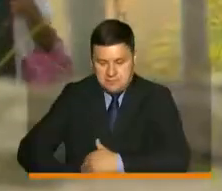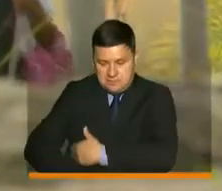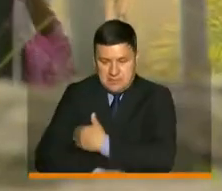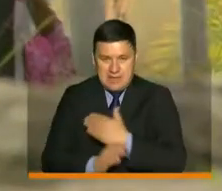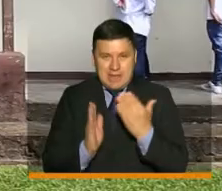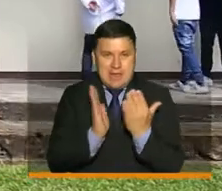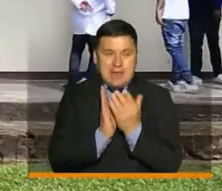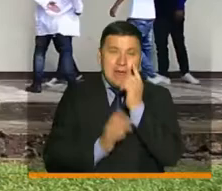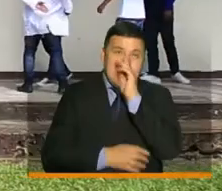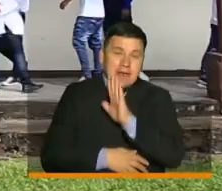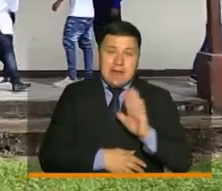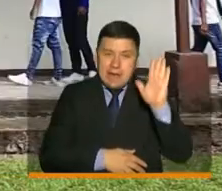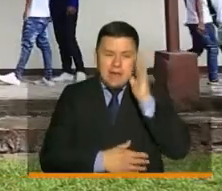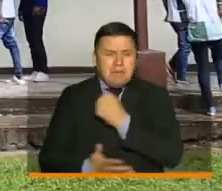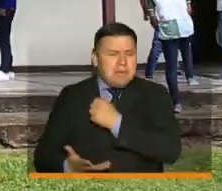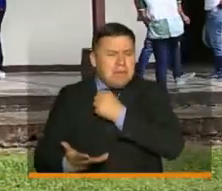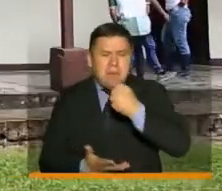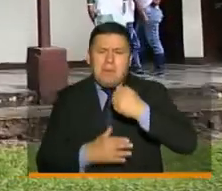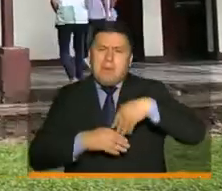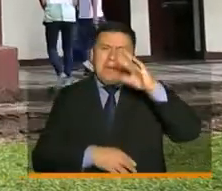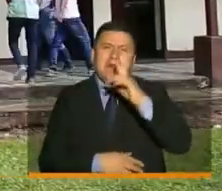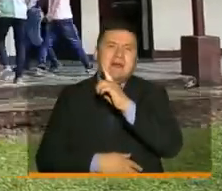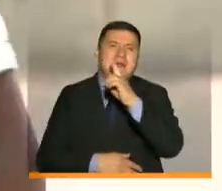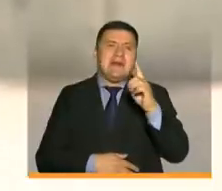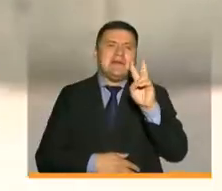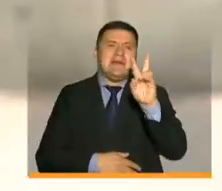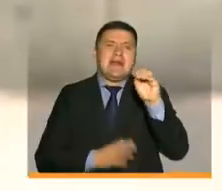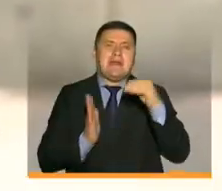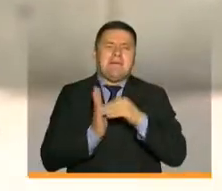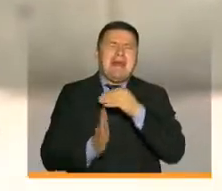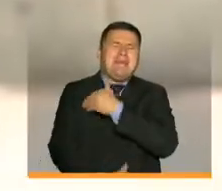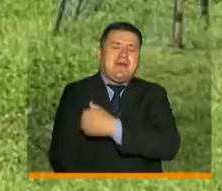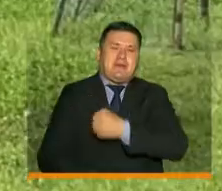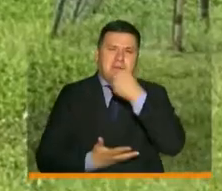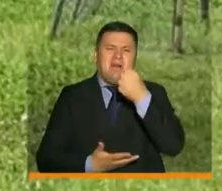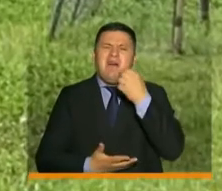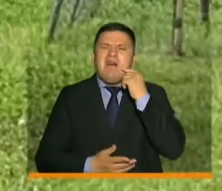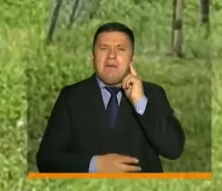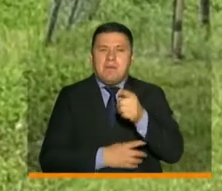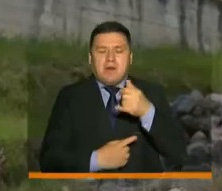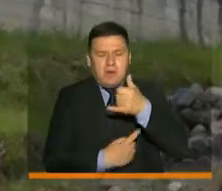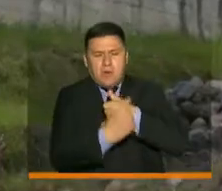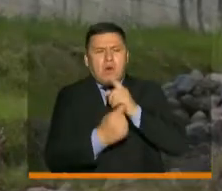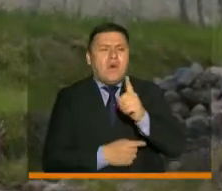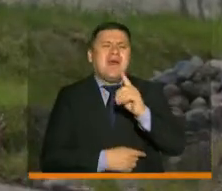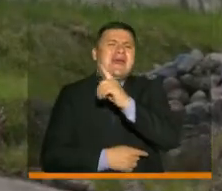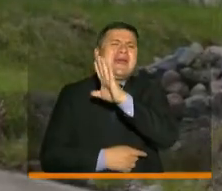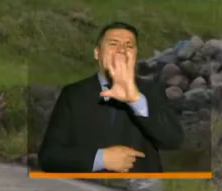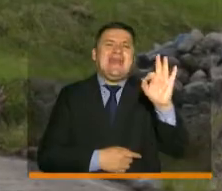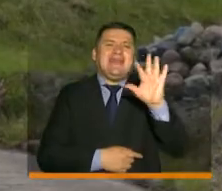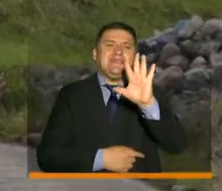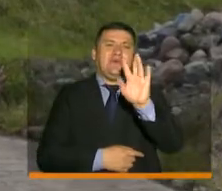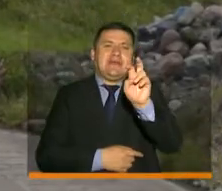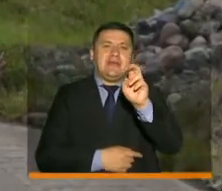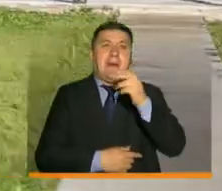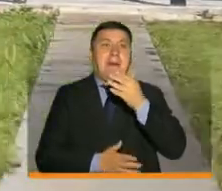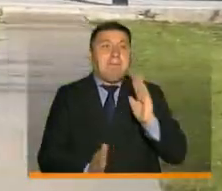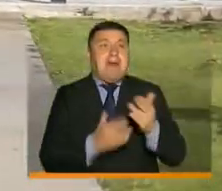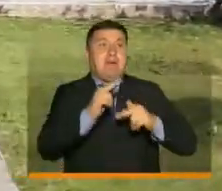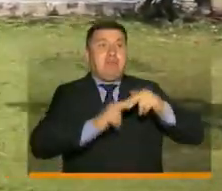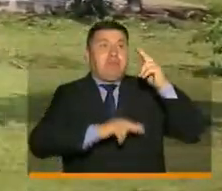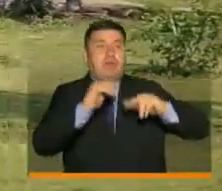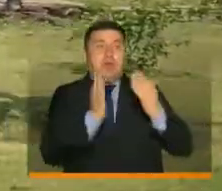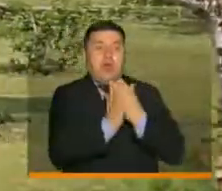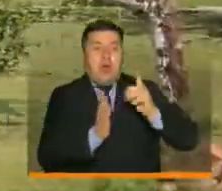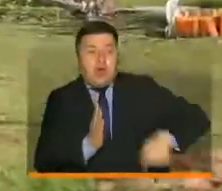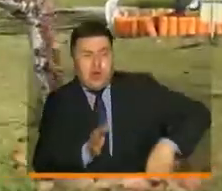de Educación Nacional destinó una inversión que supera los 170 mil millones de pesos para realizar 557 obras de mejoramiento en